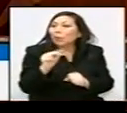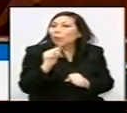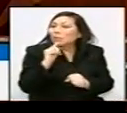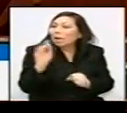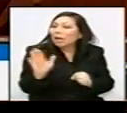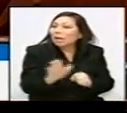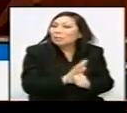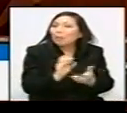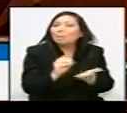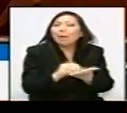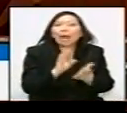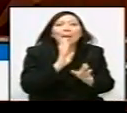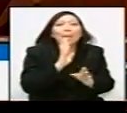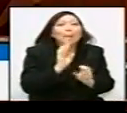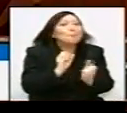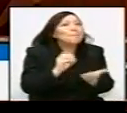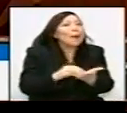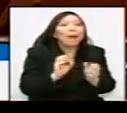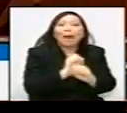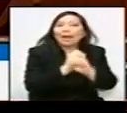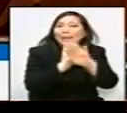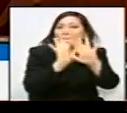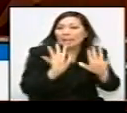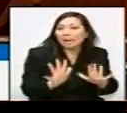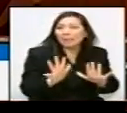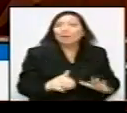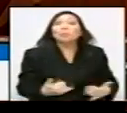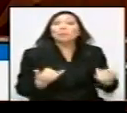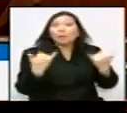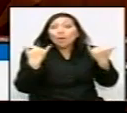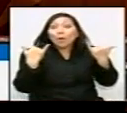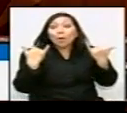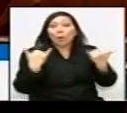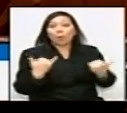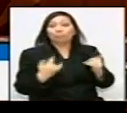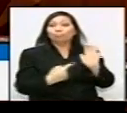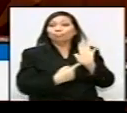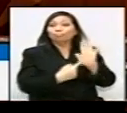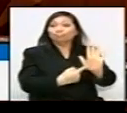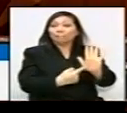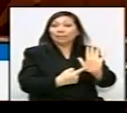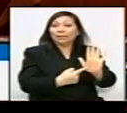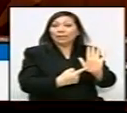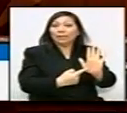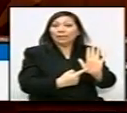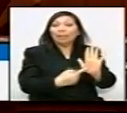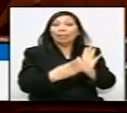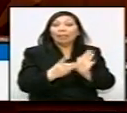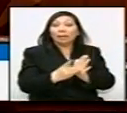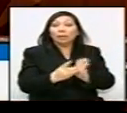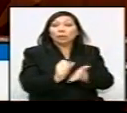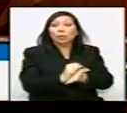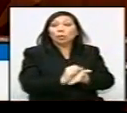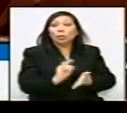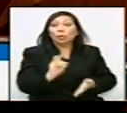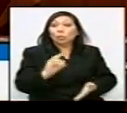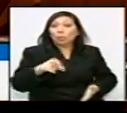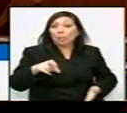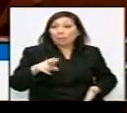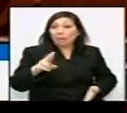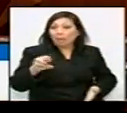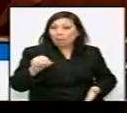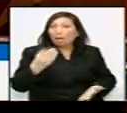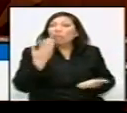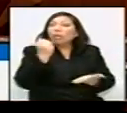con absoluta transparencia. En este esfuerzo, hoy se ha publicado en el un decreto supremo donde